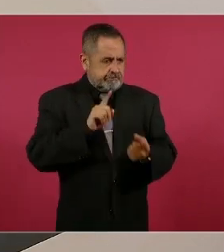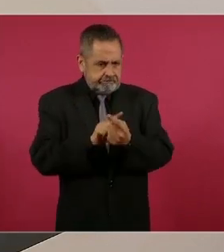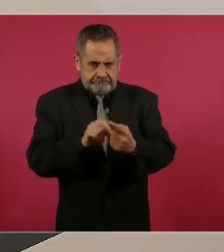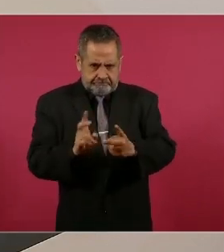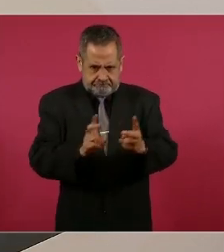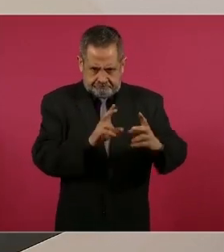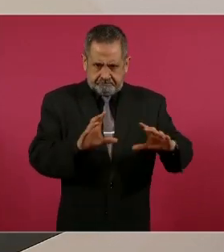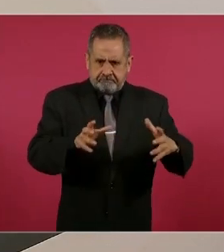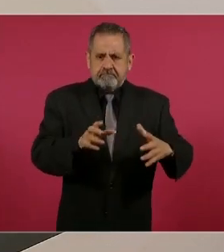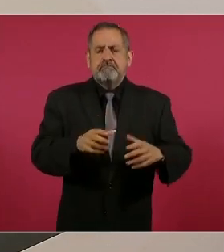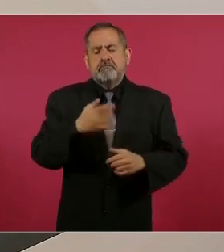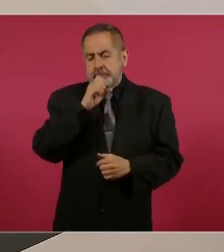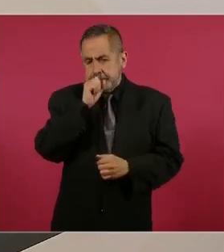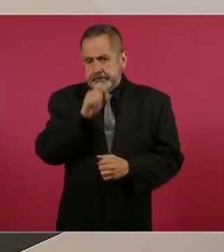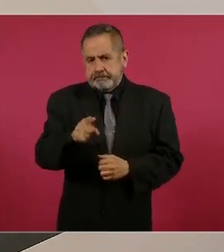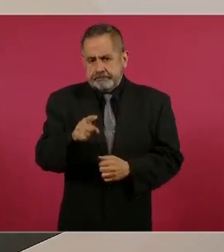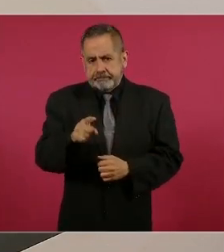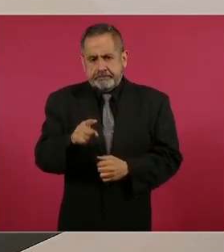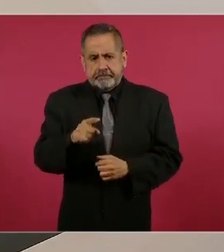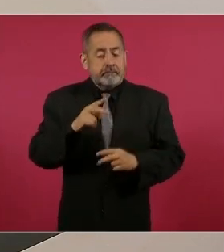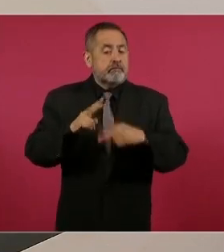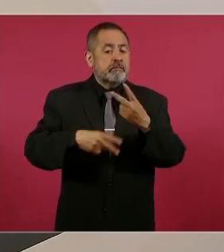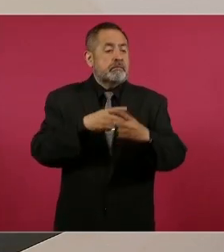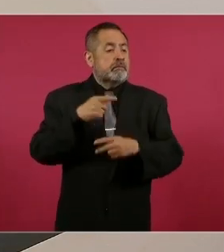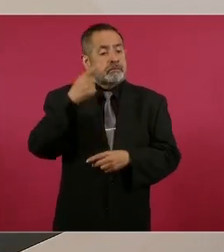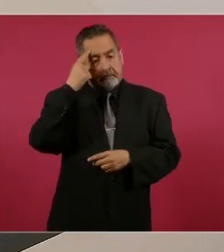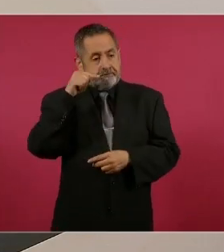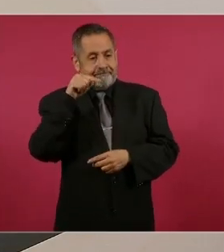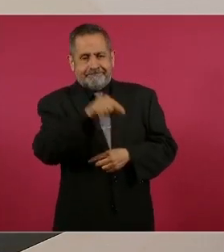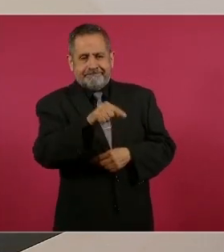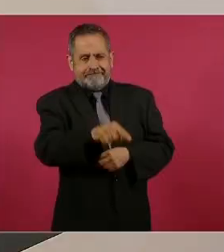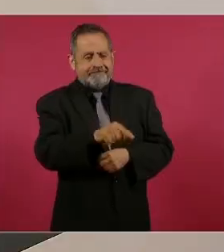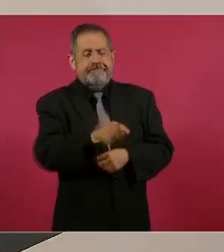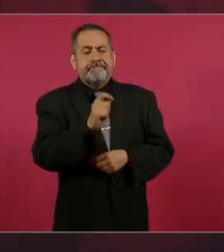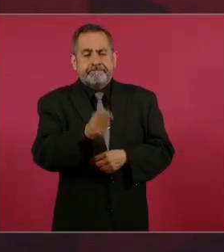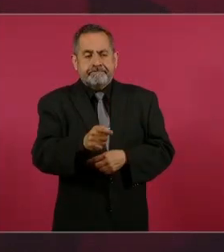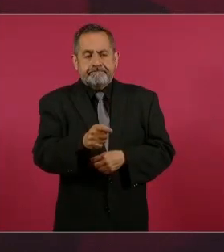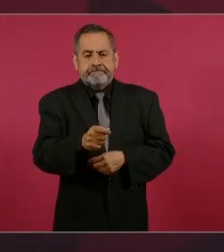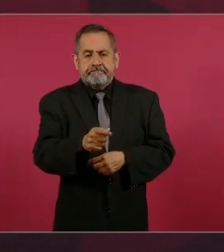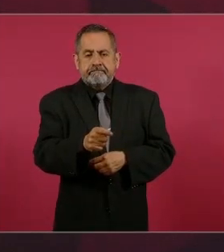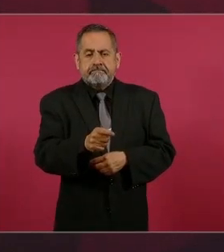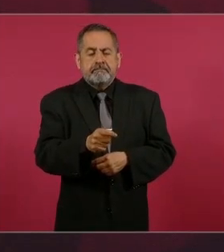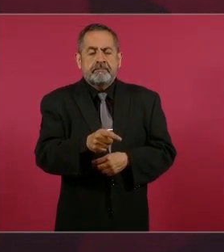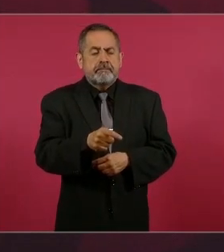a la inauguración de